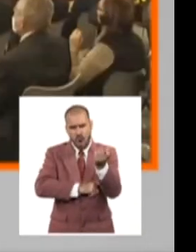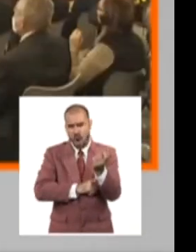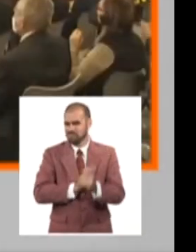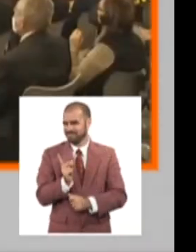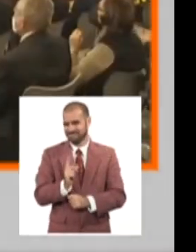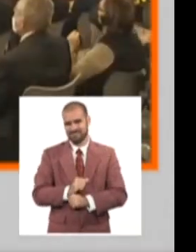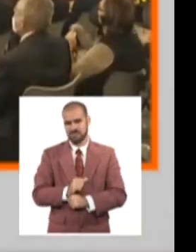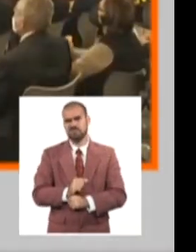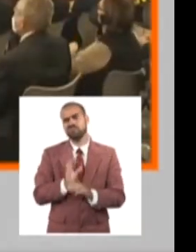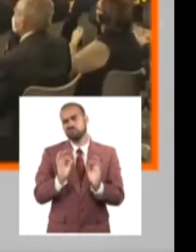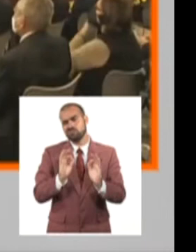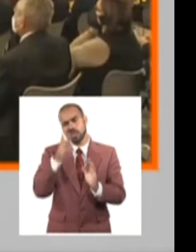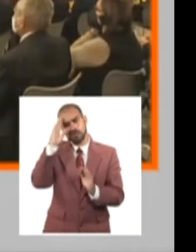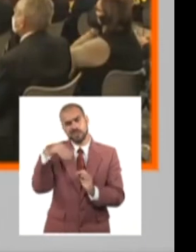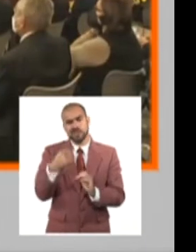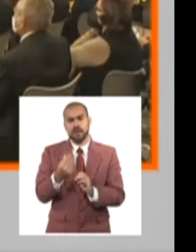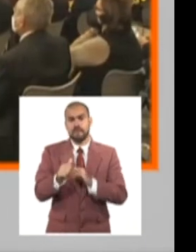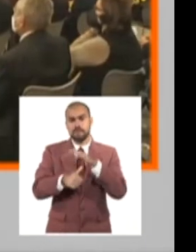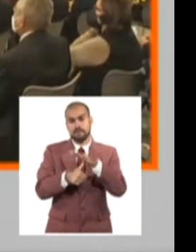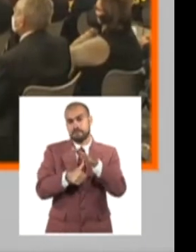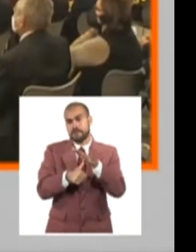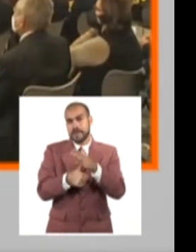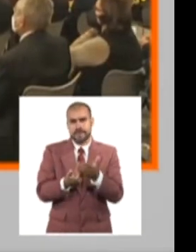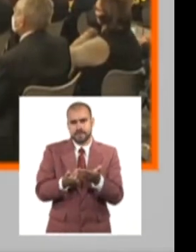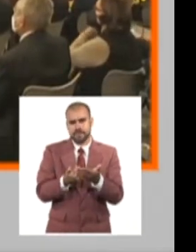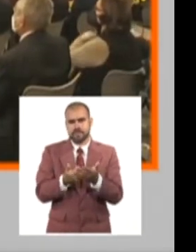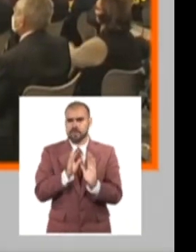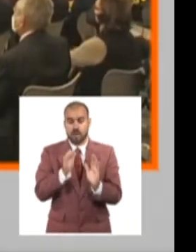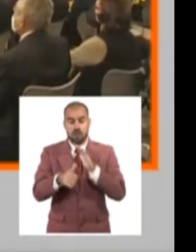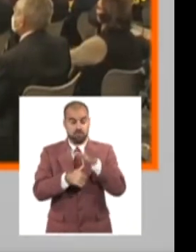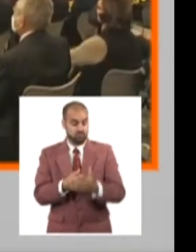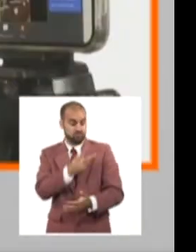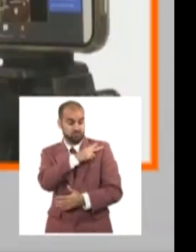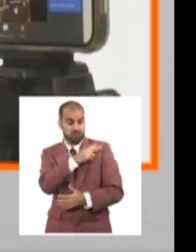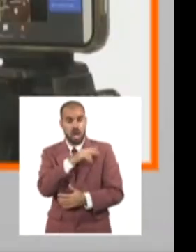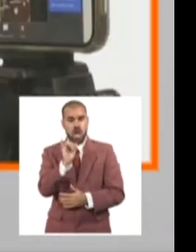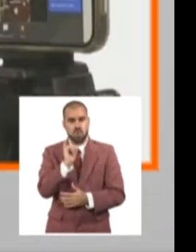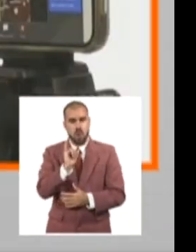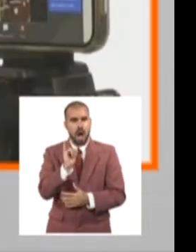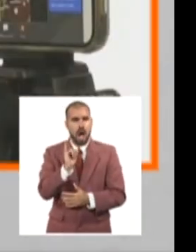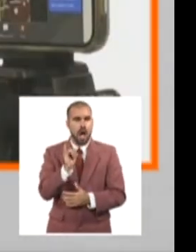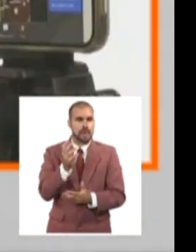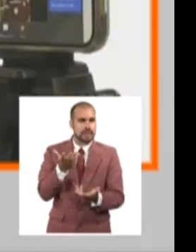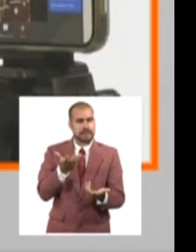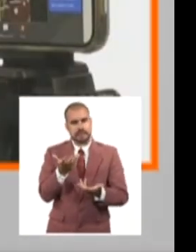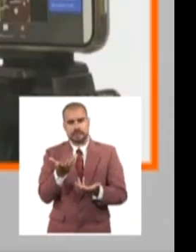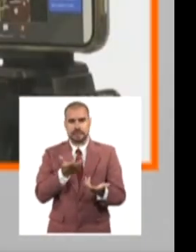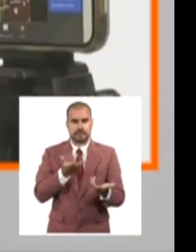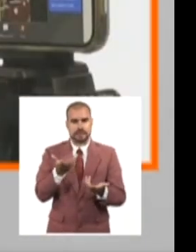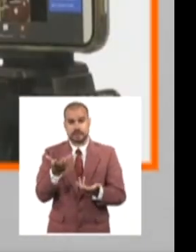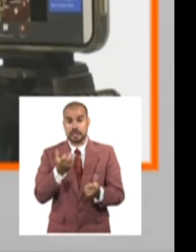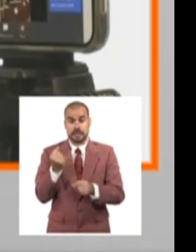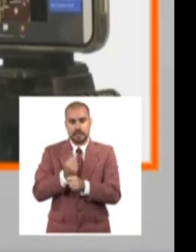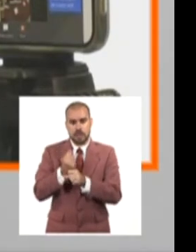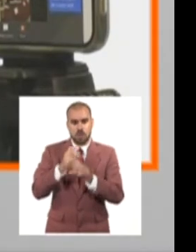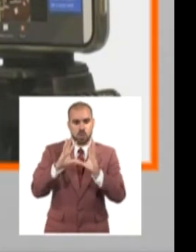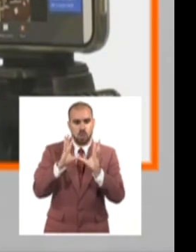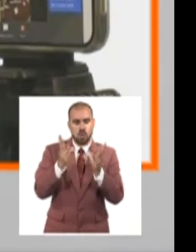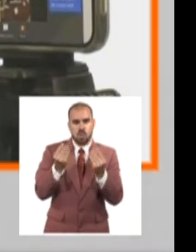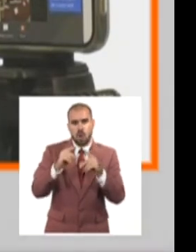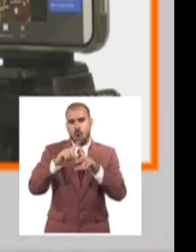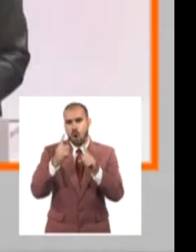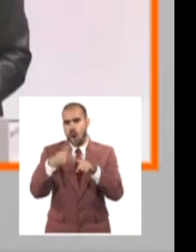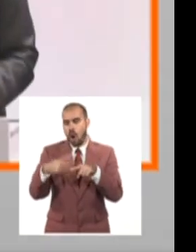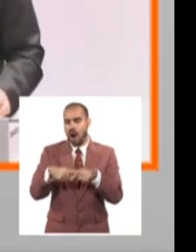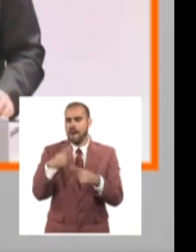y propios propios jon están gobernando conlleva un desgaste que eso se siente y no ha sido no fue el caso de lula por tanto